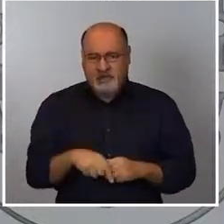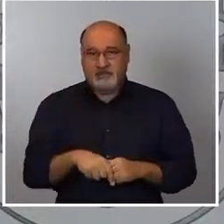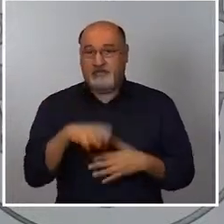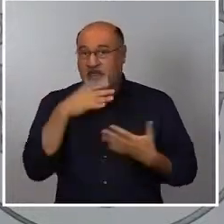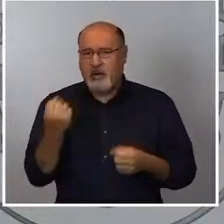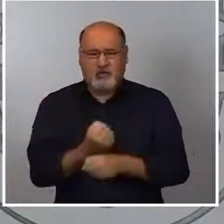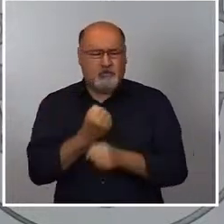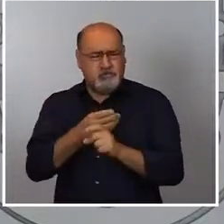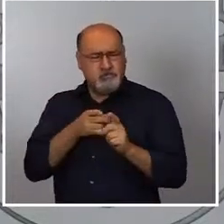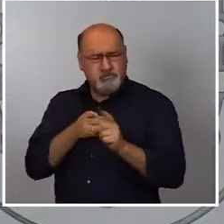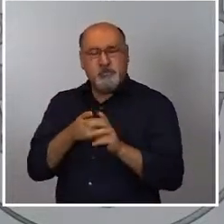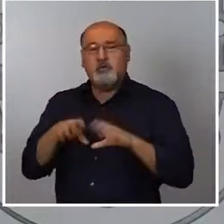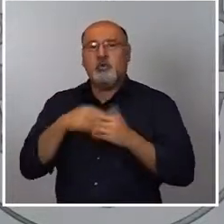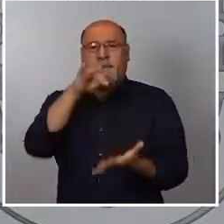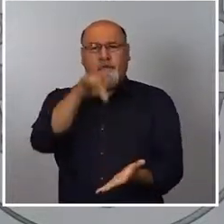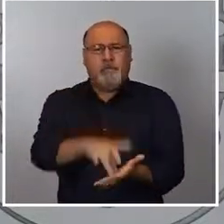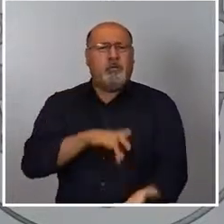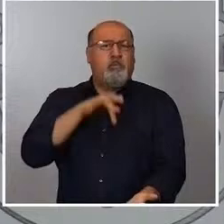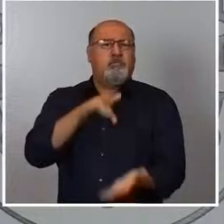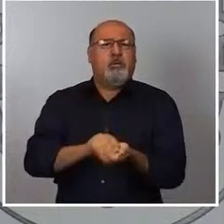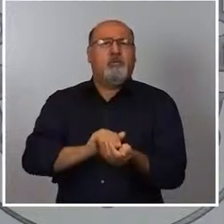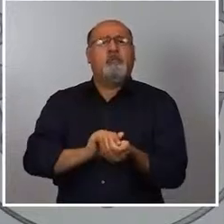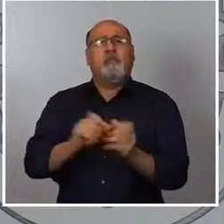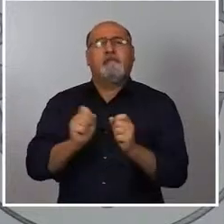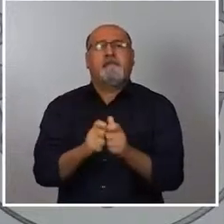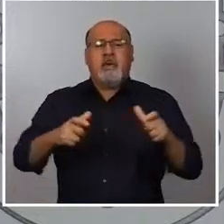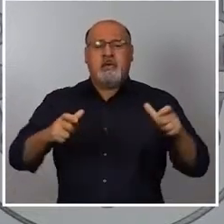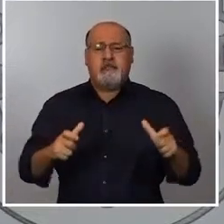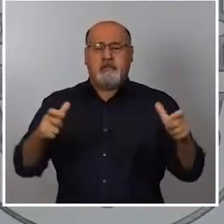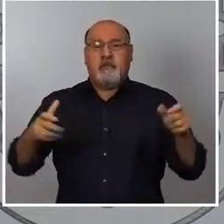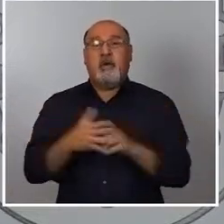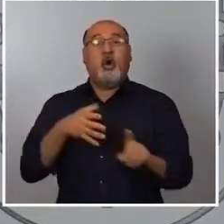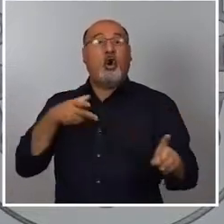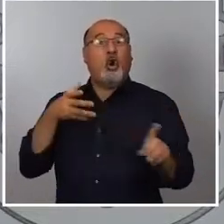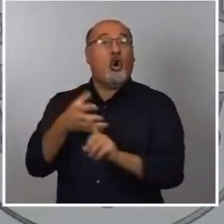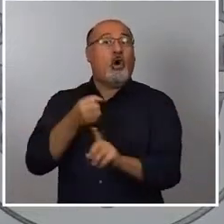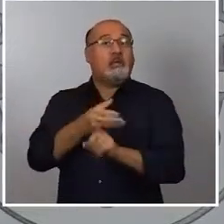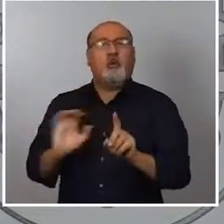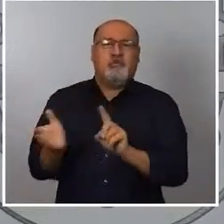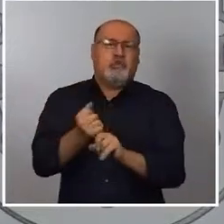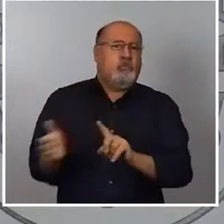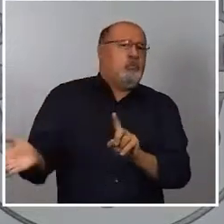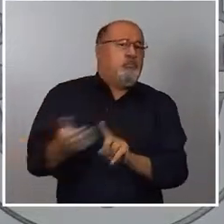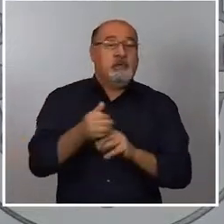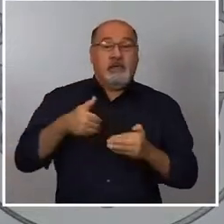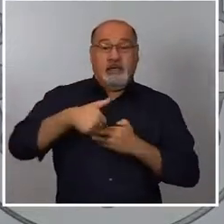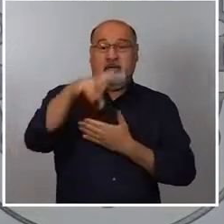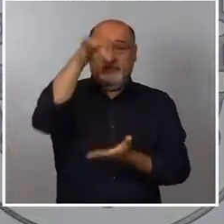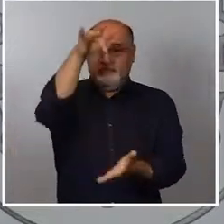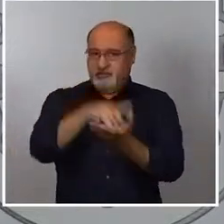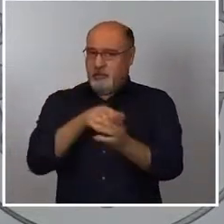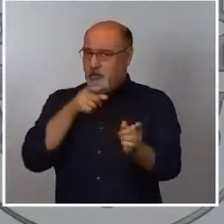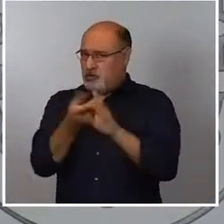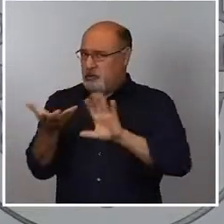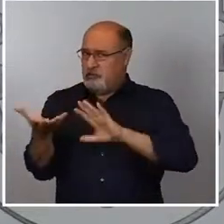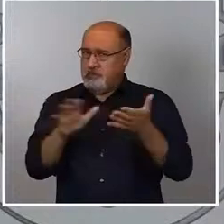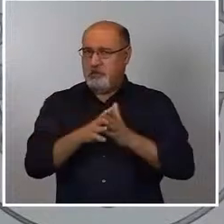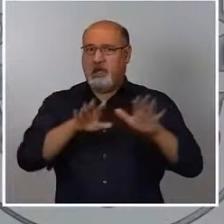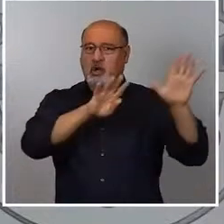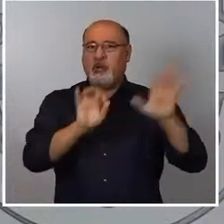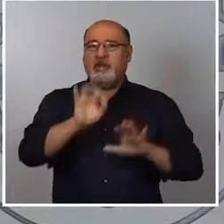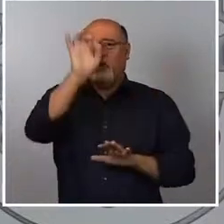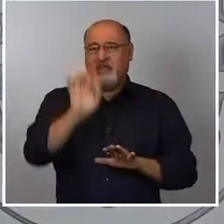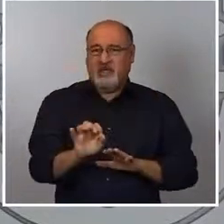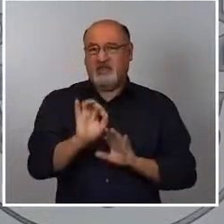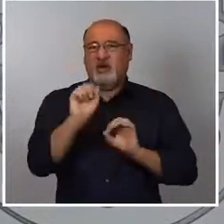cumpliendo hitos para seguir cumpliendo objetivos y el siguiente es poder alcanzar un objetivo en torno al 90 por ciento de las personas mayores